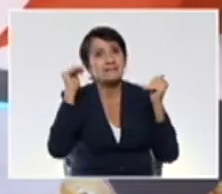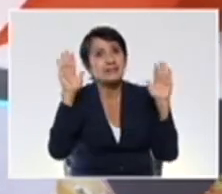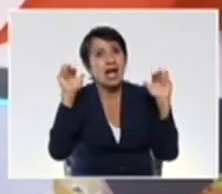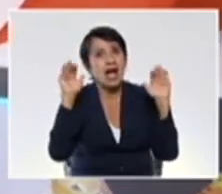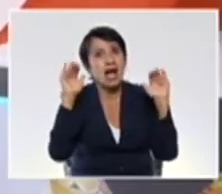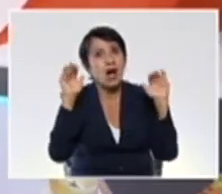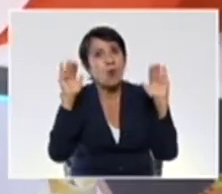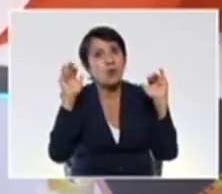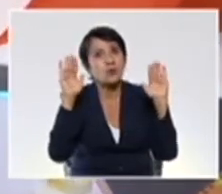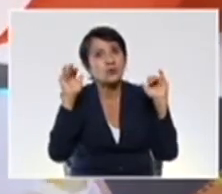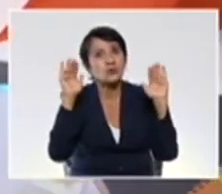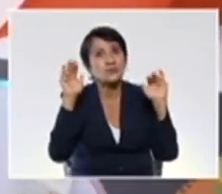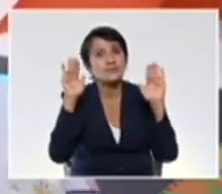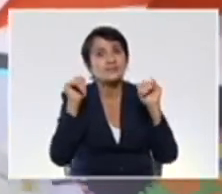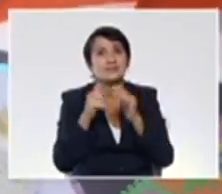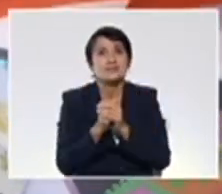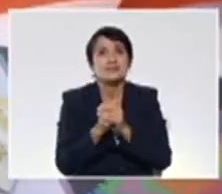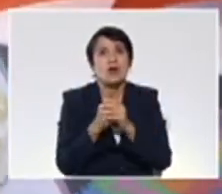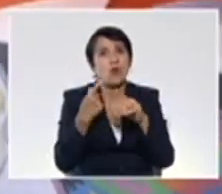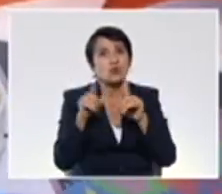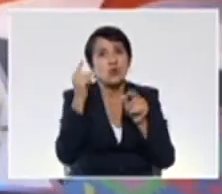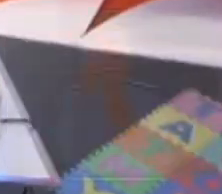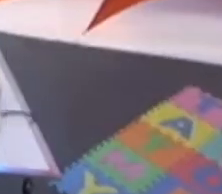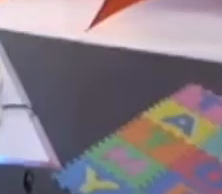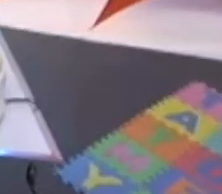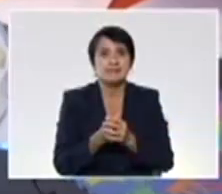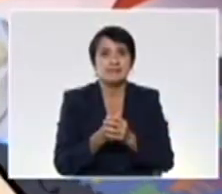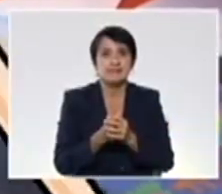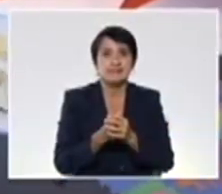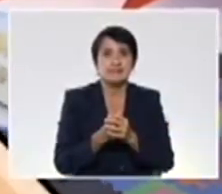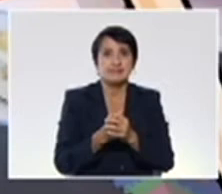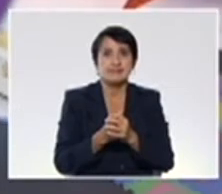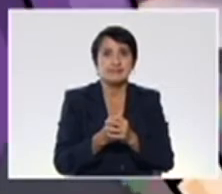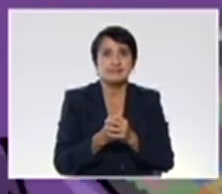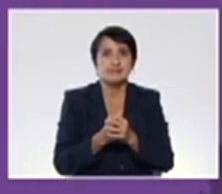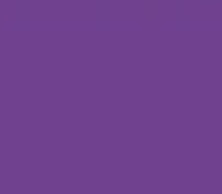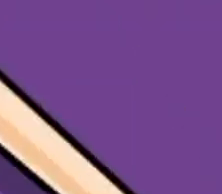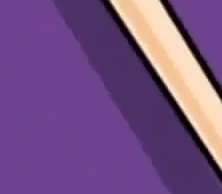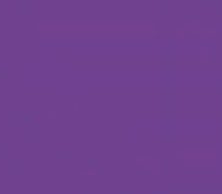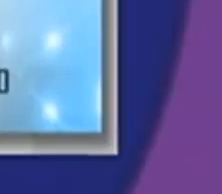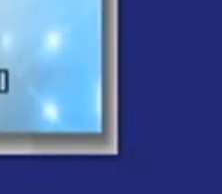Chelina, muchachos, chao, hasta la próxima.